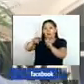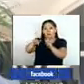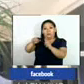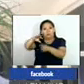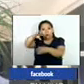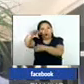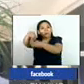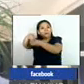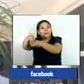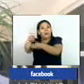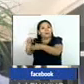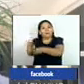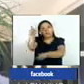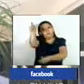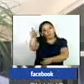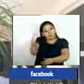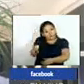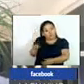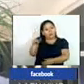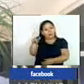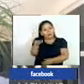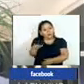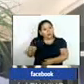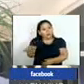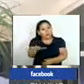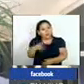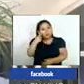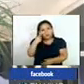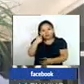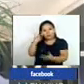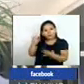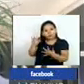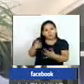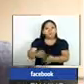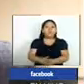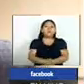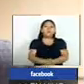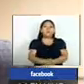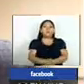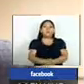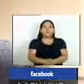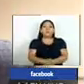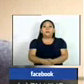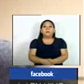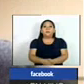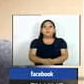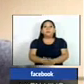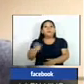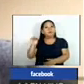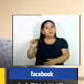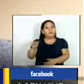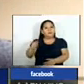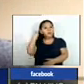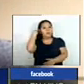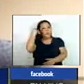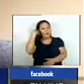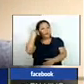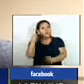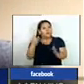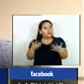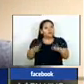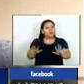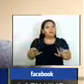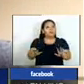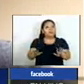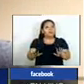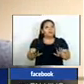personas que están habitando en estos sitios de contención o en hoteles. Esta medida es válida en situaciones donde ya